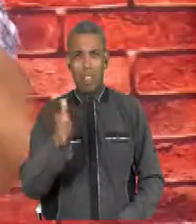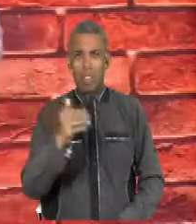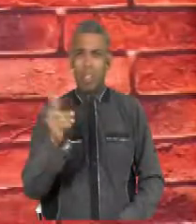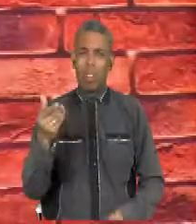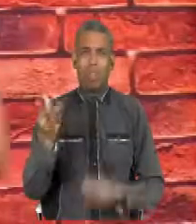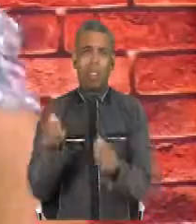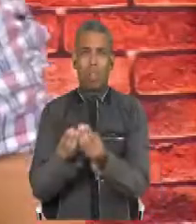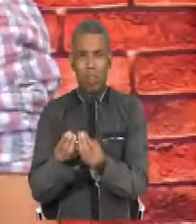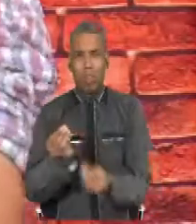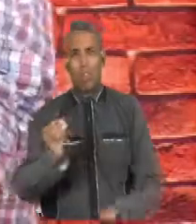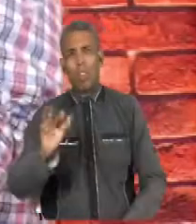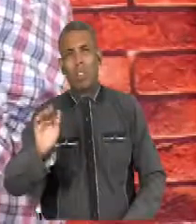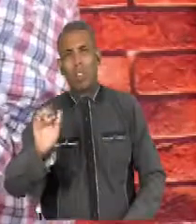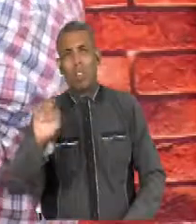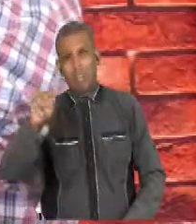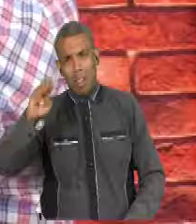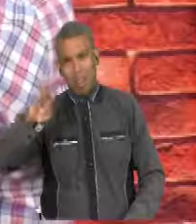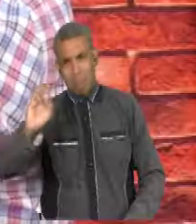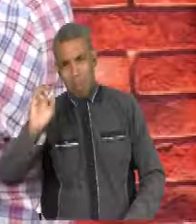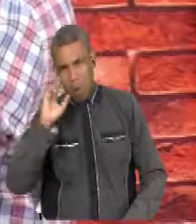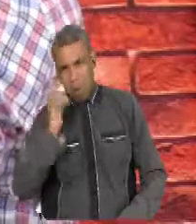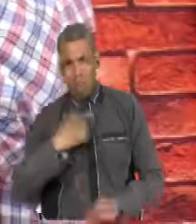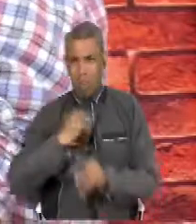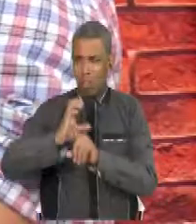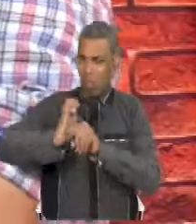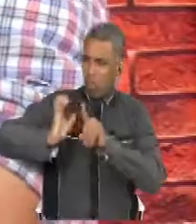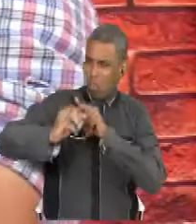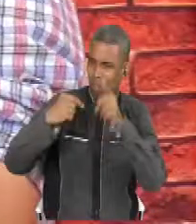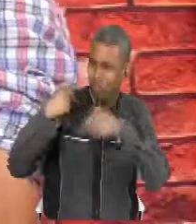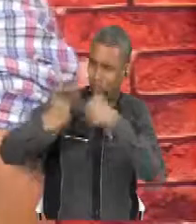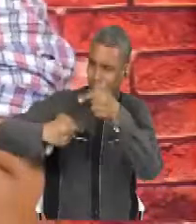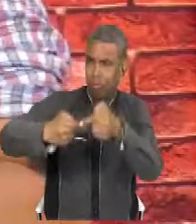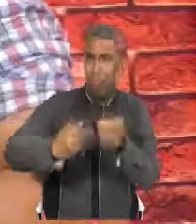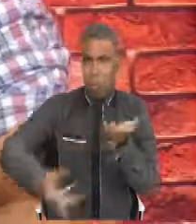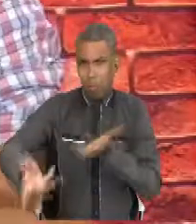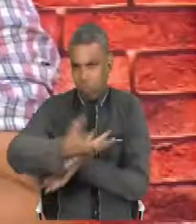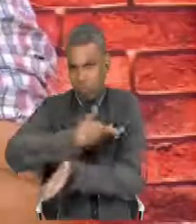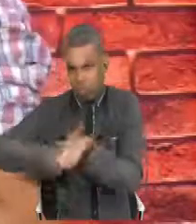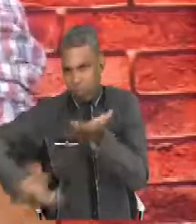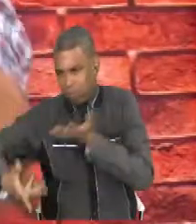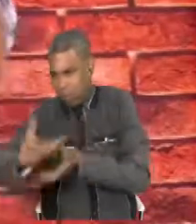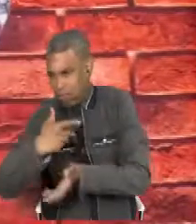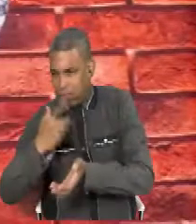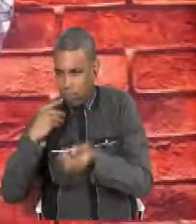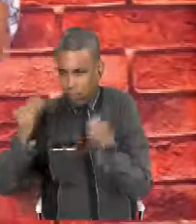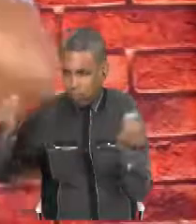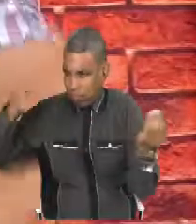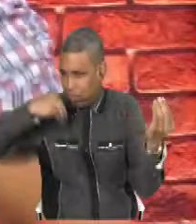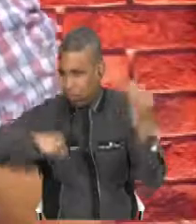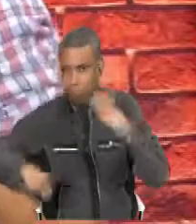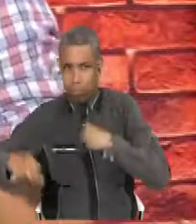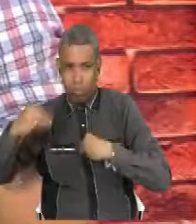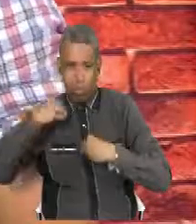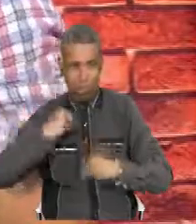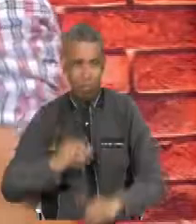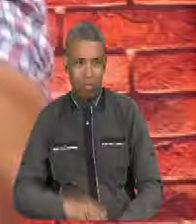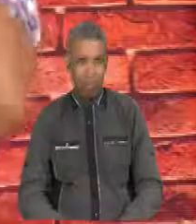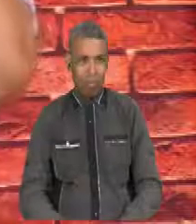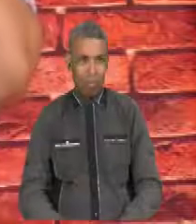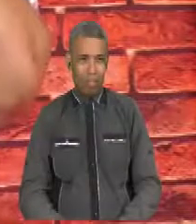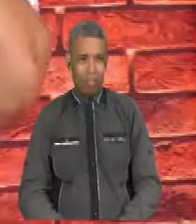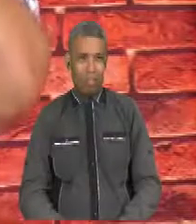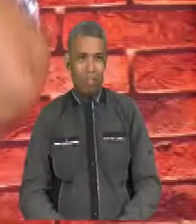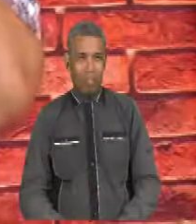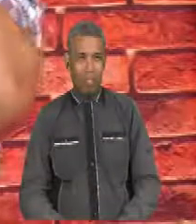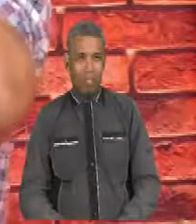gente de Lumbalú, por la parte folclórica. Son grandes del folclor barranqueño. Grandes del folclor, formadores culturales de edad. Y